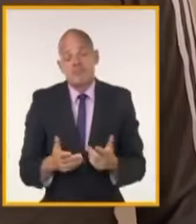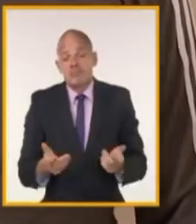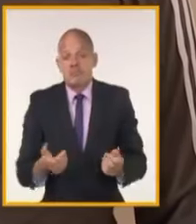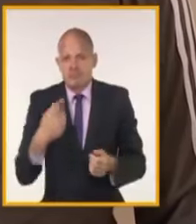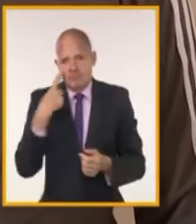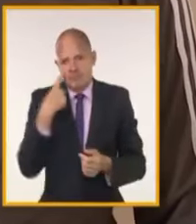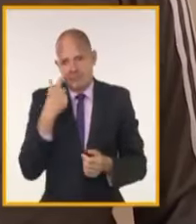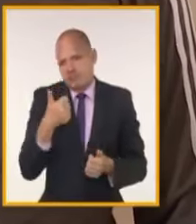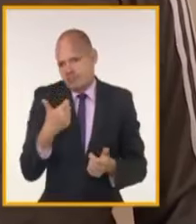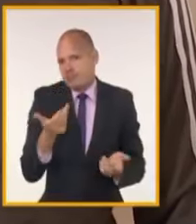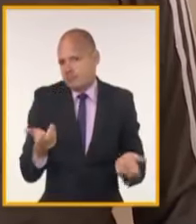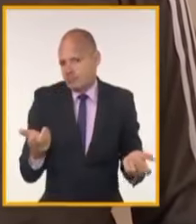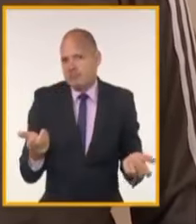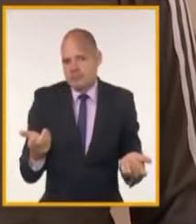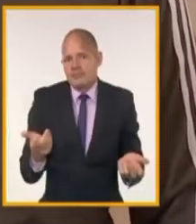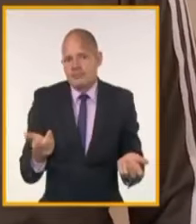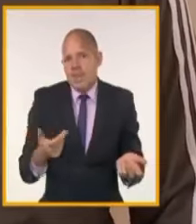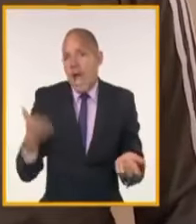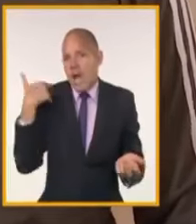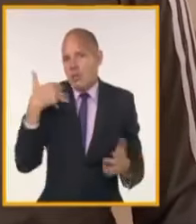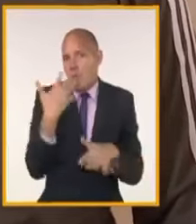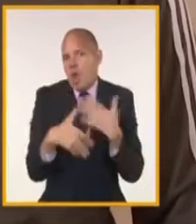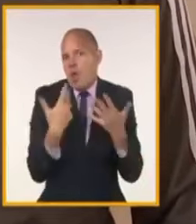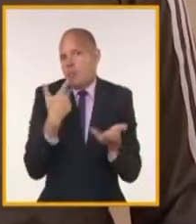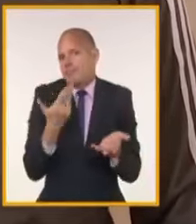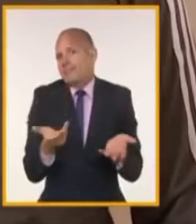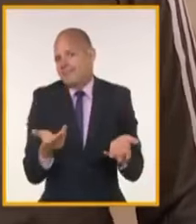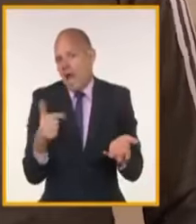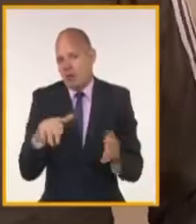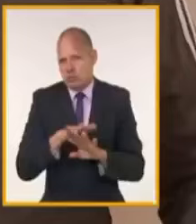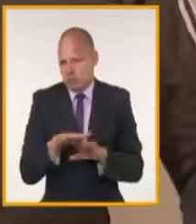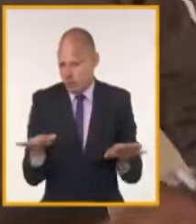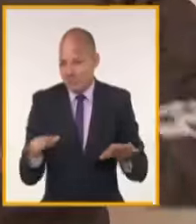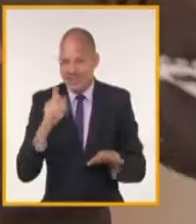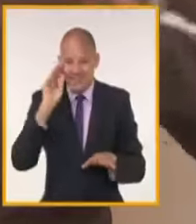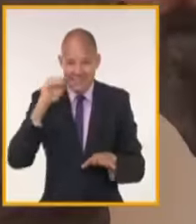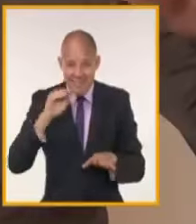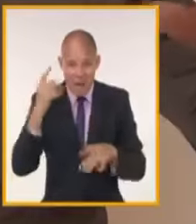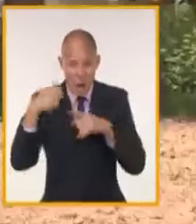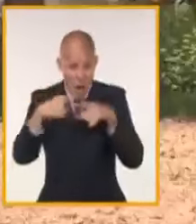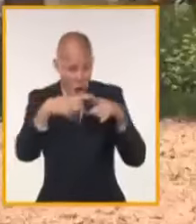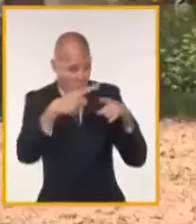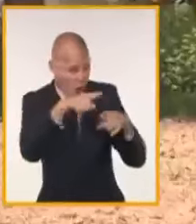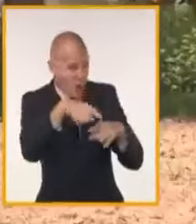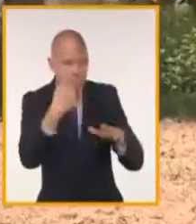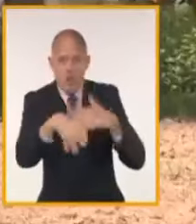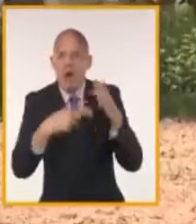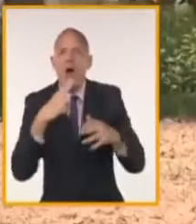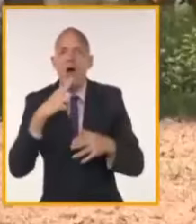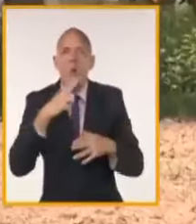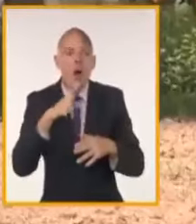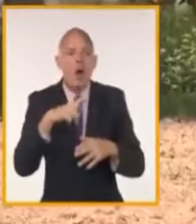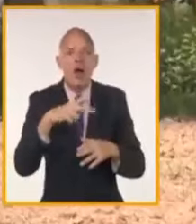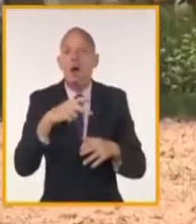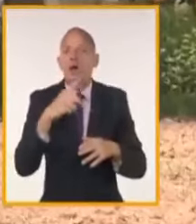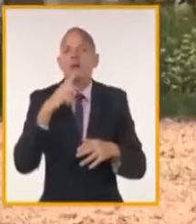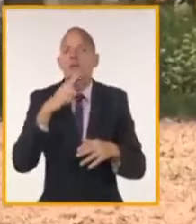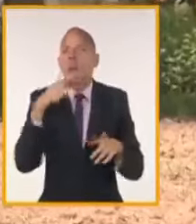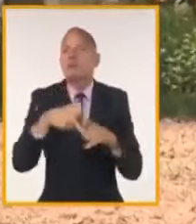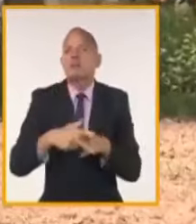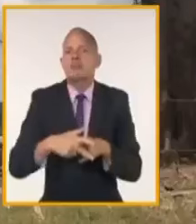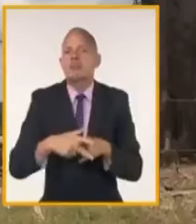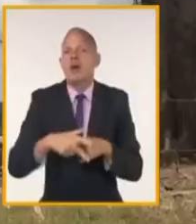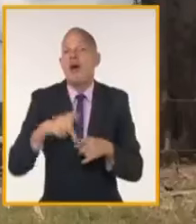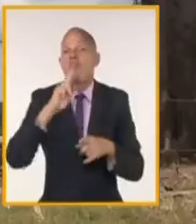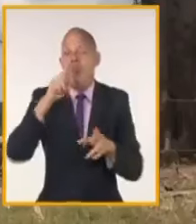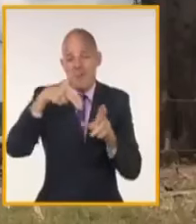problema un problema como está hoy el tema del agua en La Barriada nuestra todas las casas que están aquí a laña como